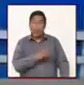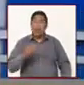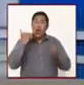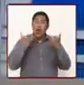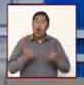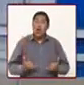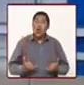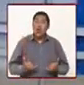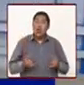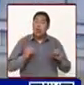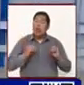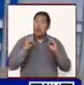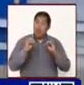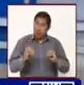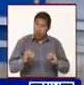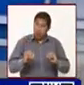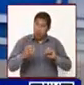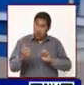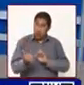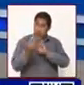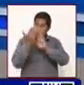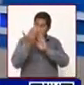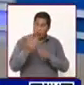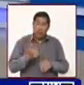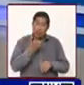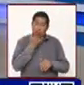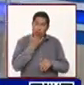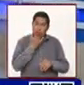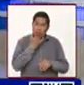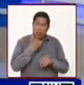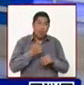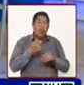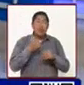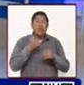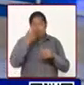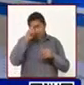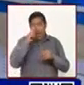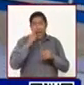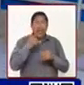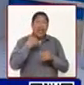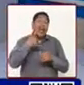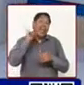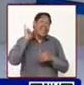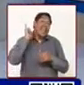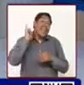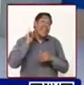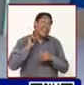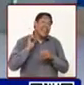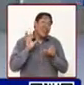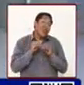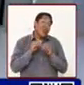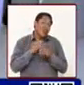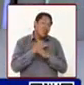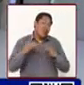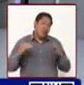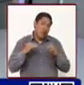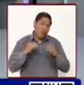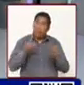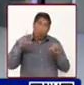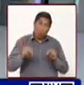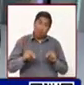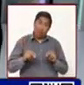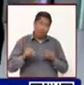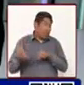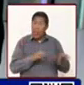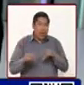Y para hoy estaba prevista la instalación de la audiencia de amparo constitucional que pretende dejar sin efecto el Congreso de la UCAEñe. Sin embargo, no se